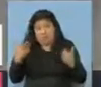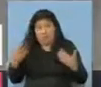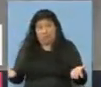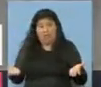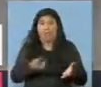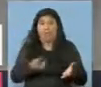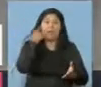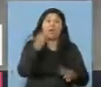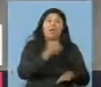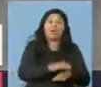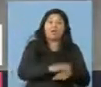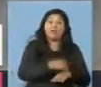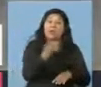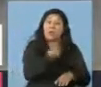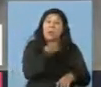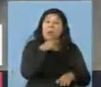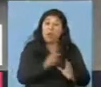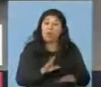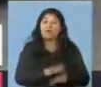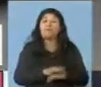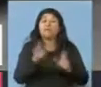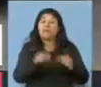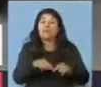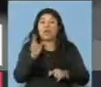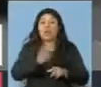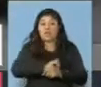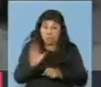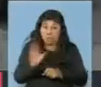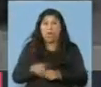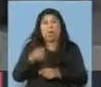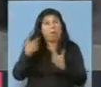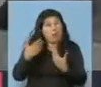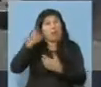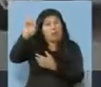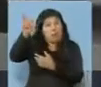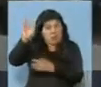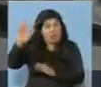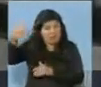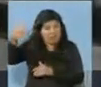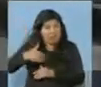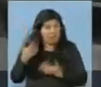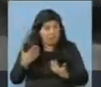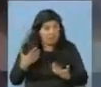plantear esta prohibición de tránsito, uh-huh, sin que se realice el PCR.